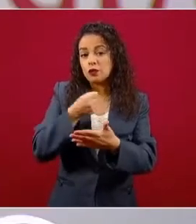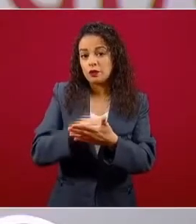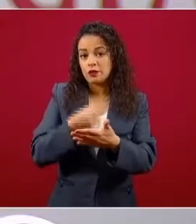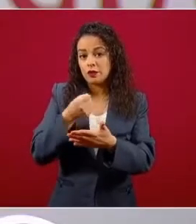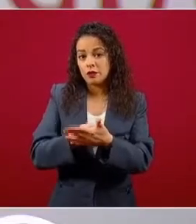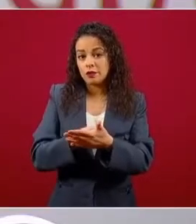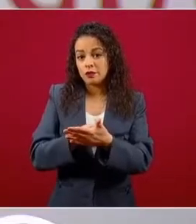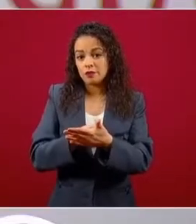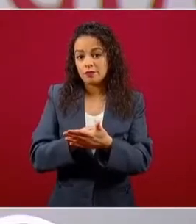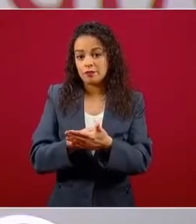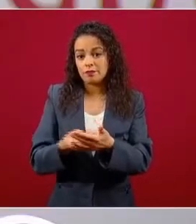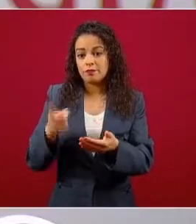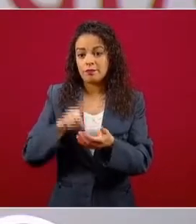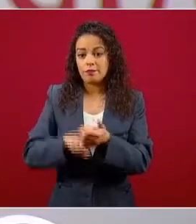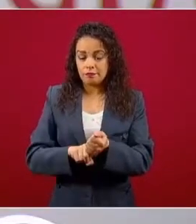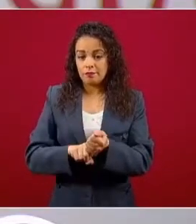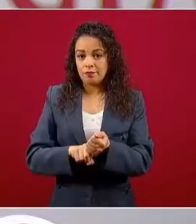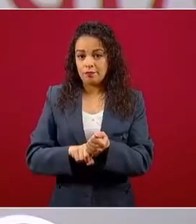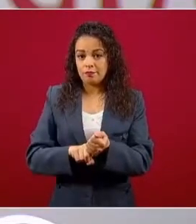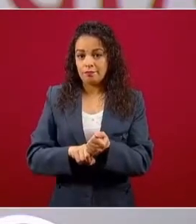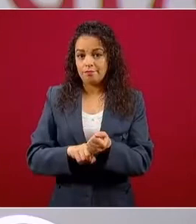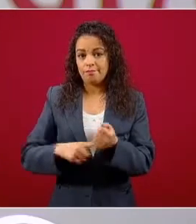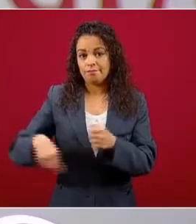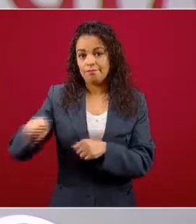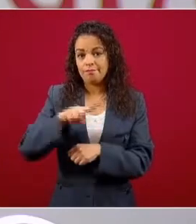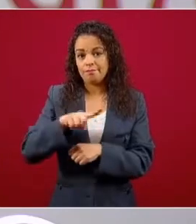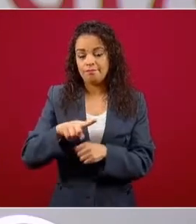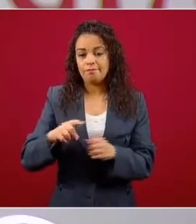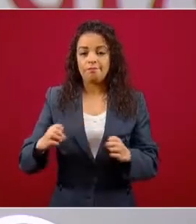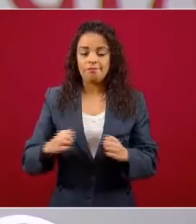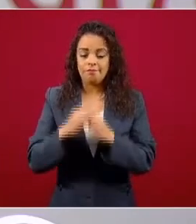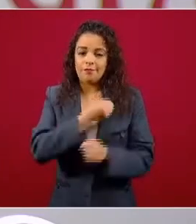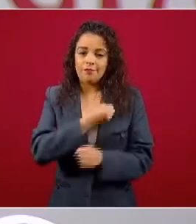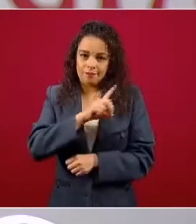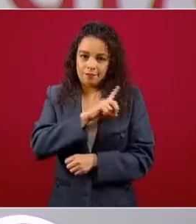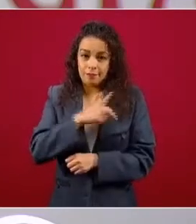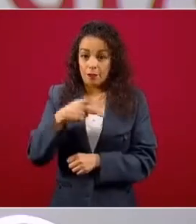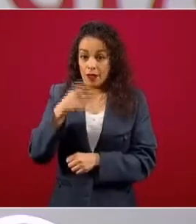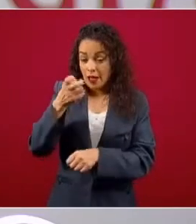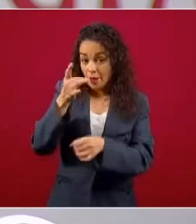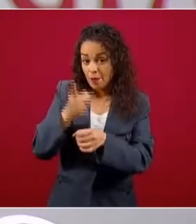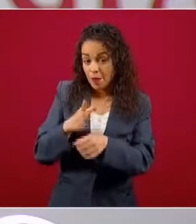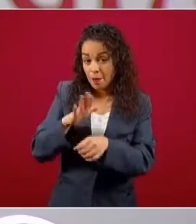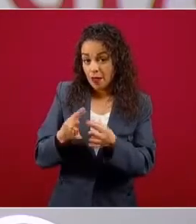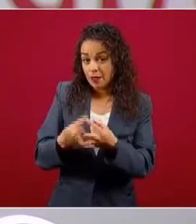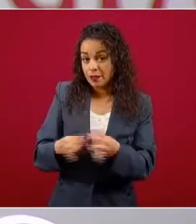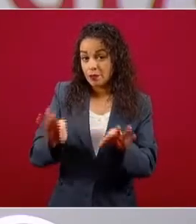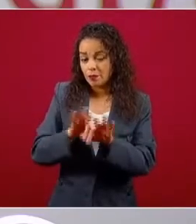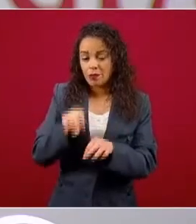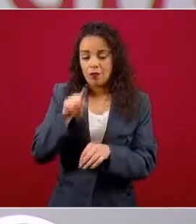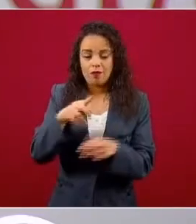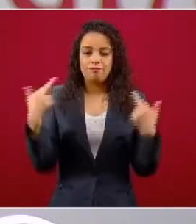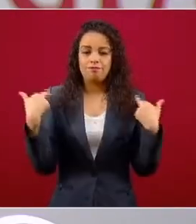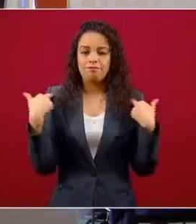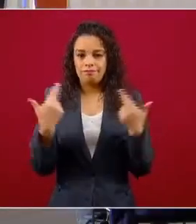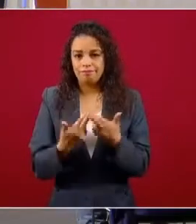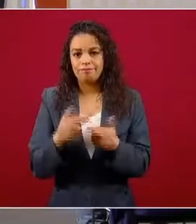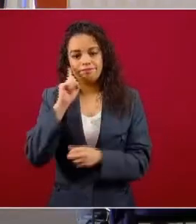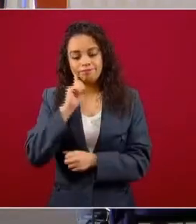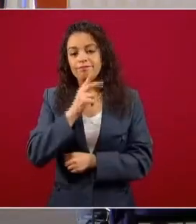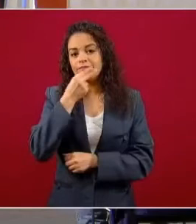están las maestras y los maestros porque arrancar desde